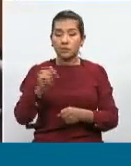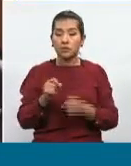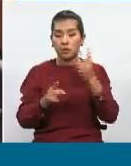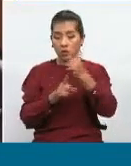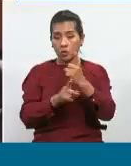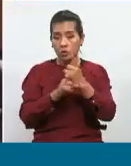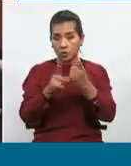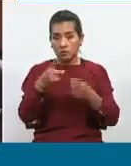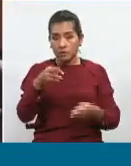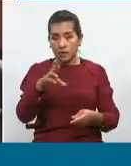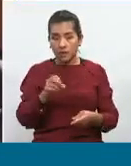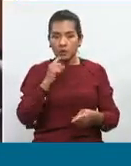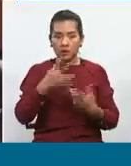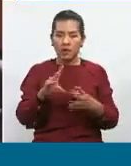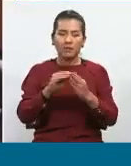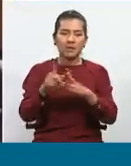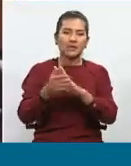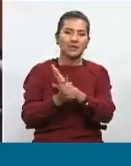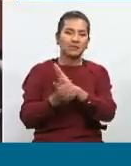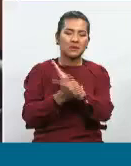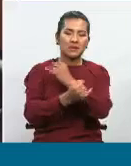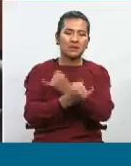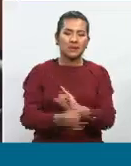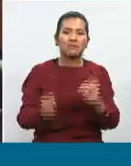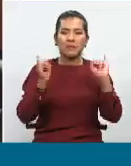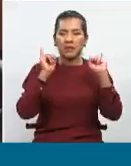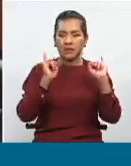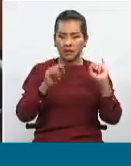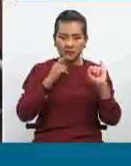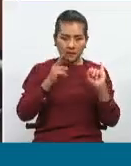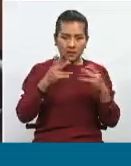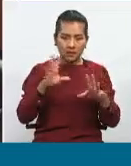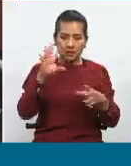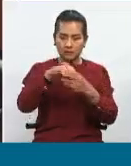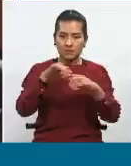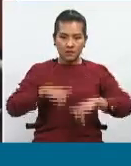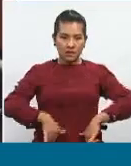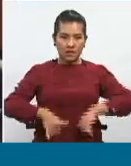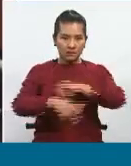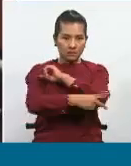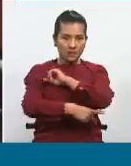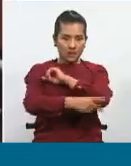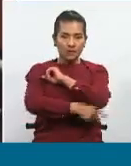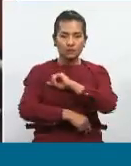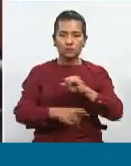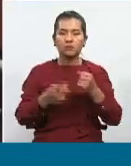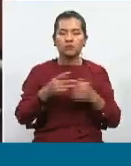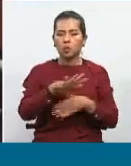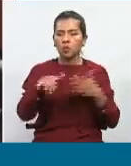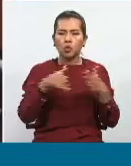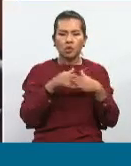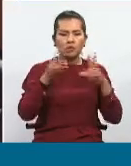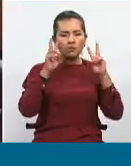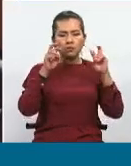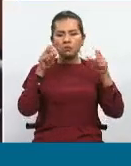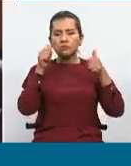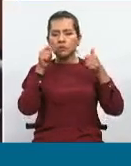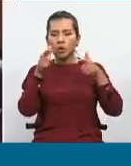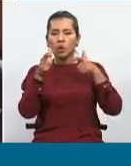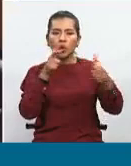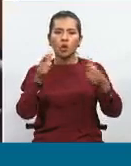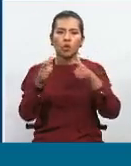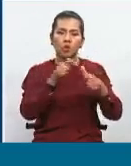grupo interdisciplinario de expertos independientes que ha estado en nuestro país haciendo seguimiento y entregando